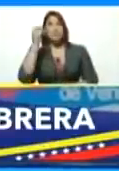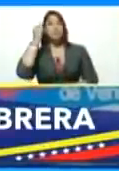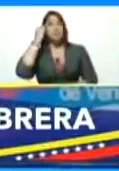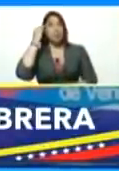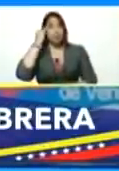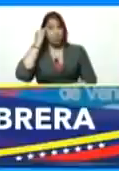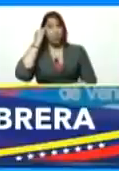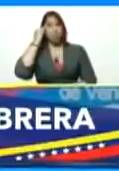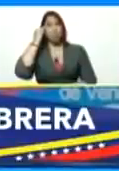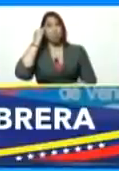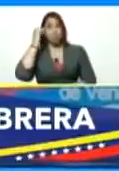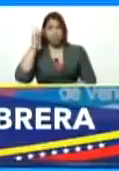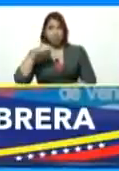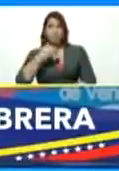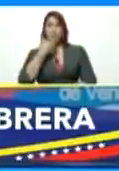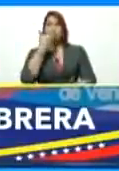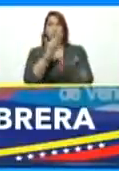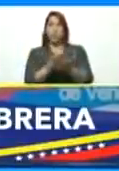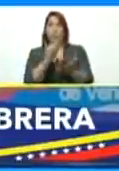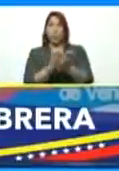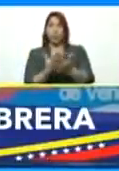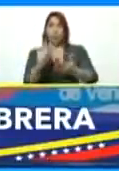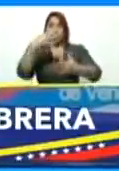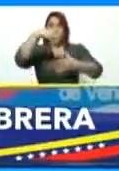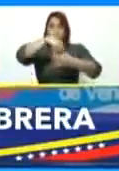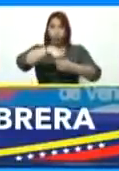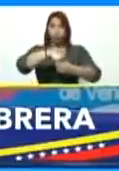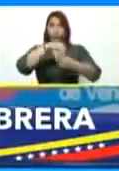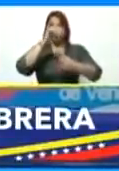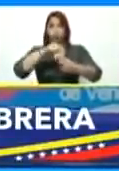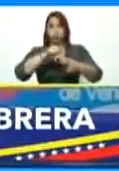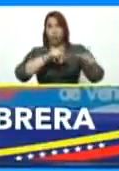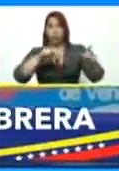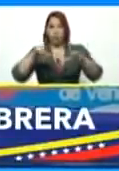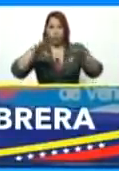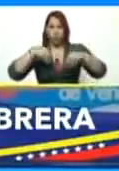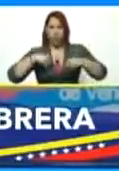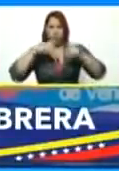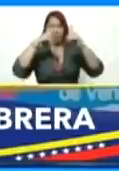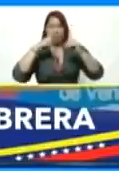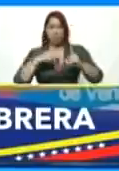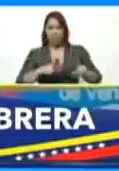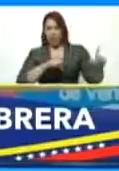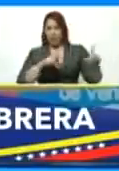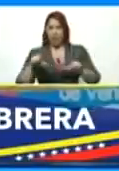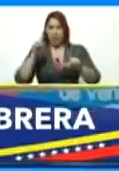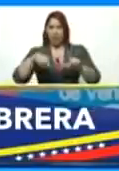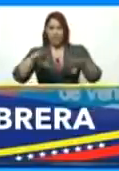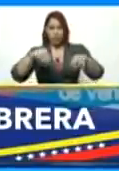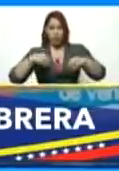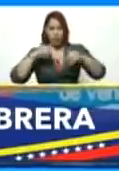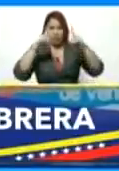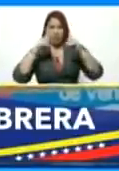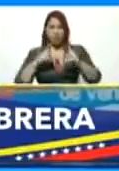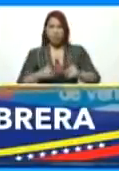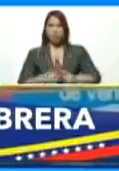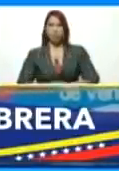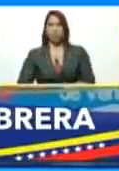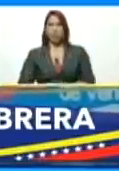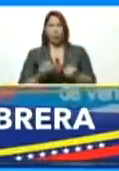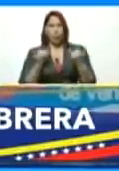están en las propuestas y estoy listo a tomar decisiones listos para tomar decisiones en